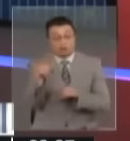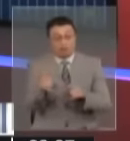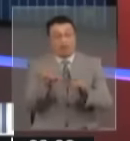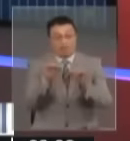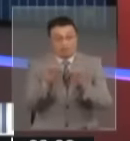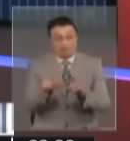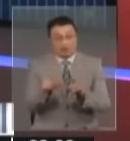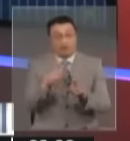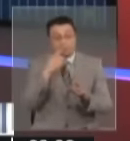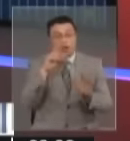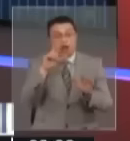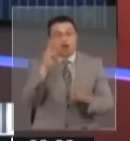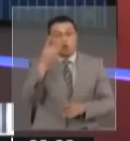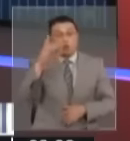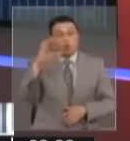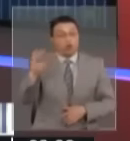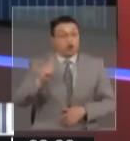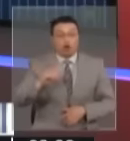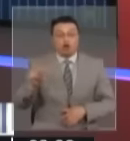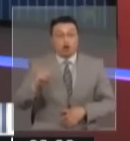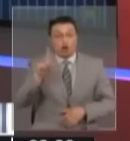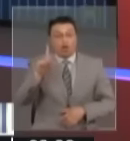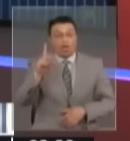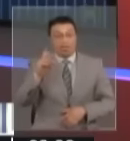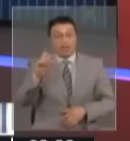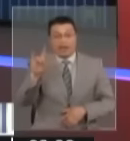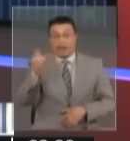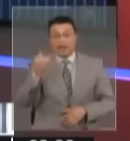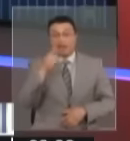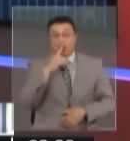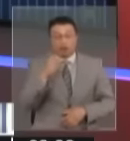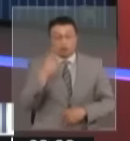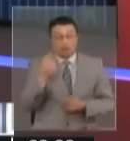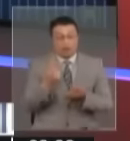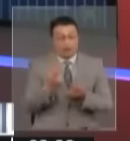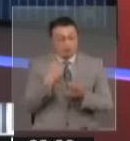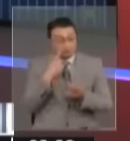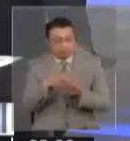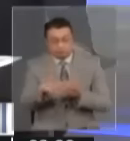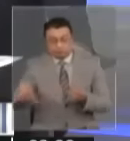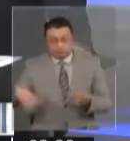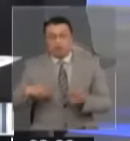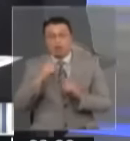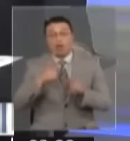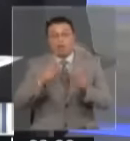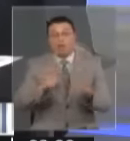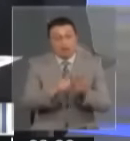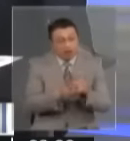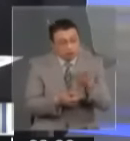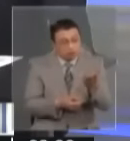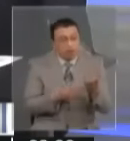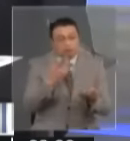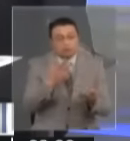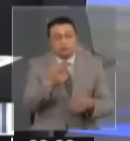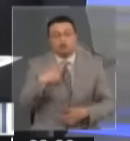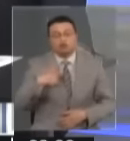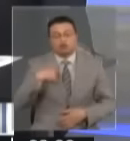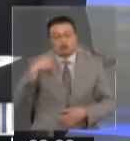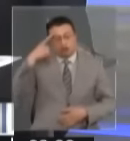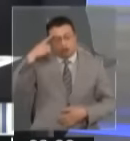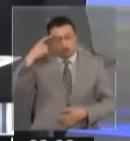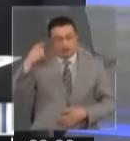mantiene que el lucro sigue no siendo delito, sino solamente el desvío de fondos. Debía ser delito, ¿no? No, yo lo que pienso es que